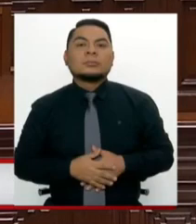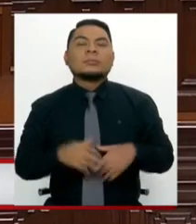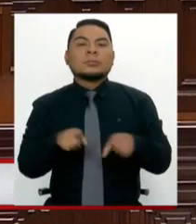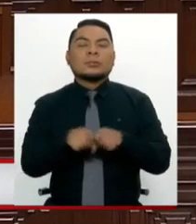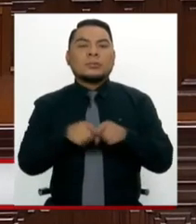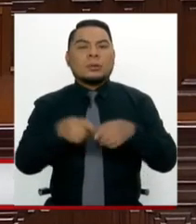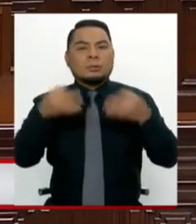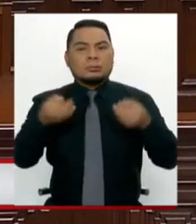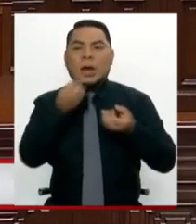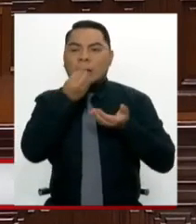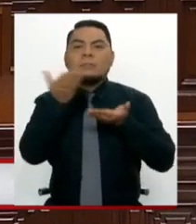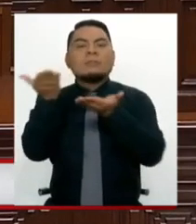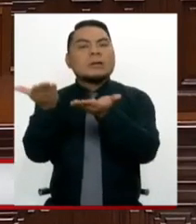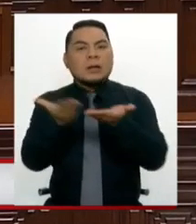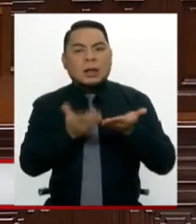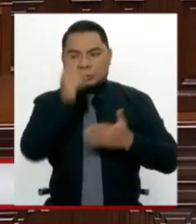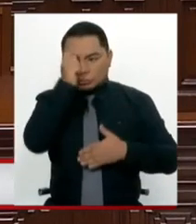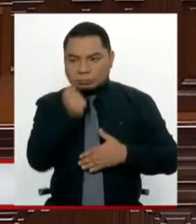ilustres invitados,